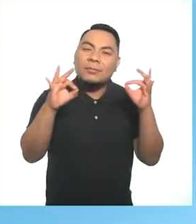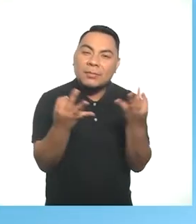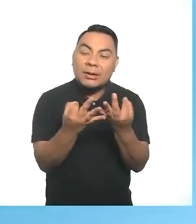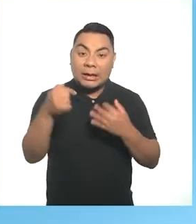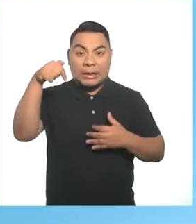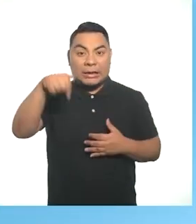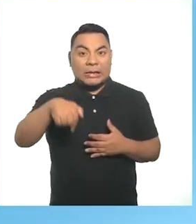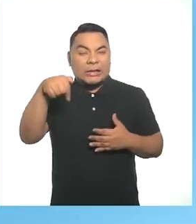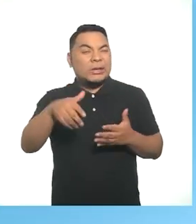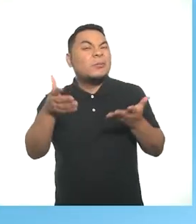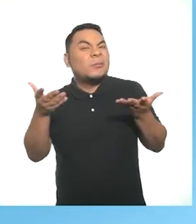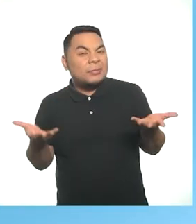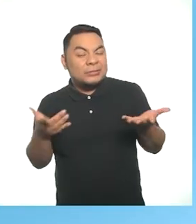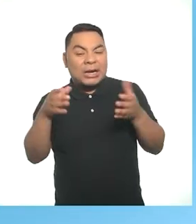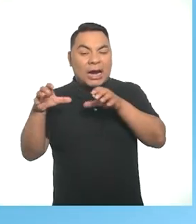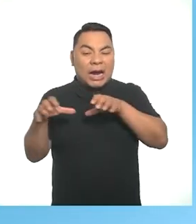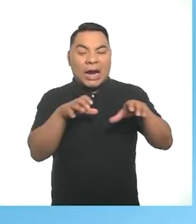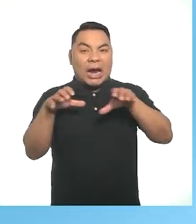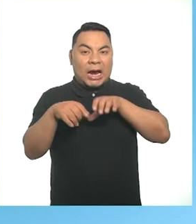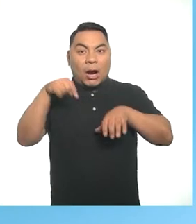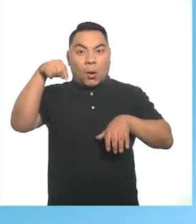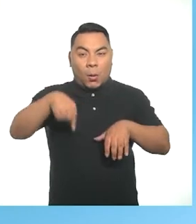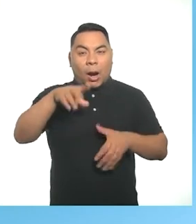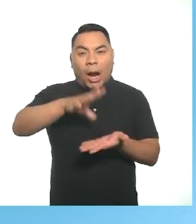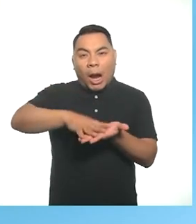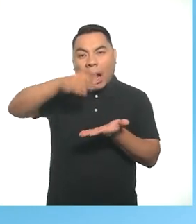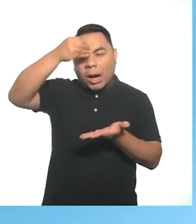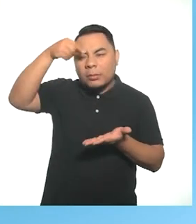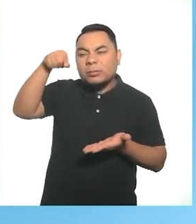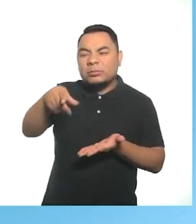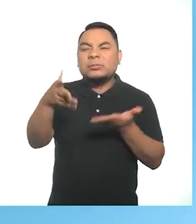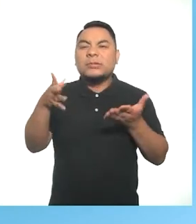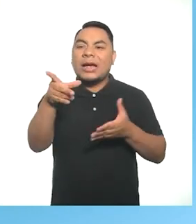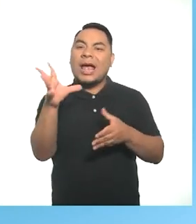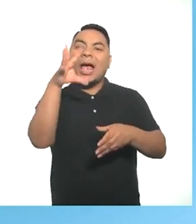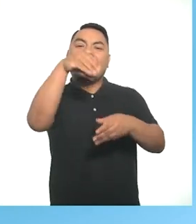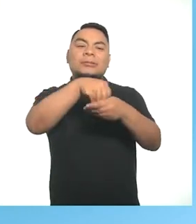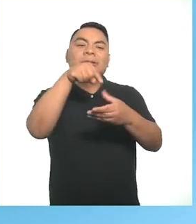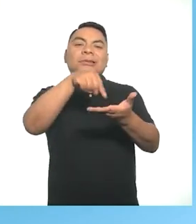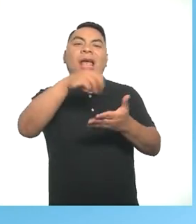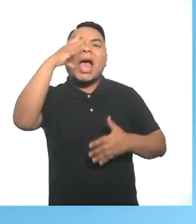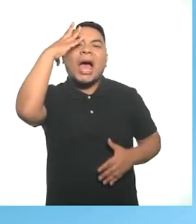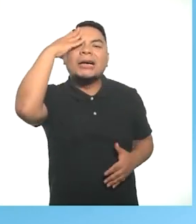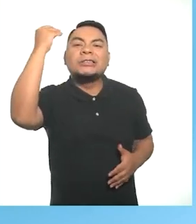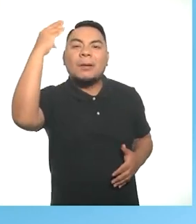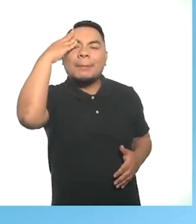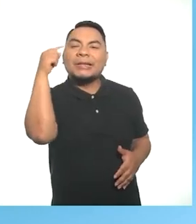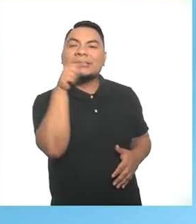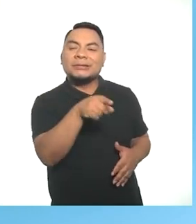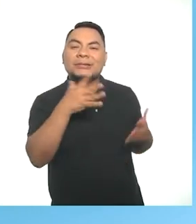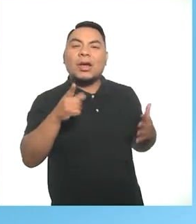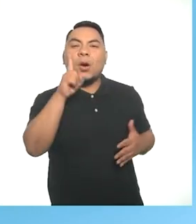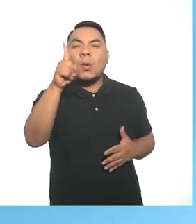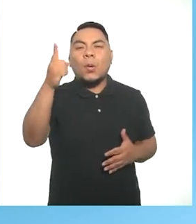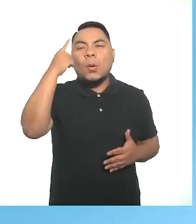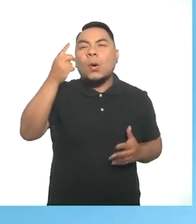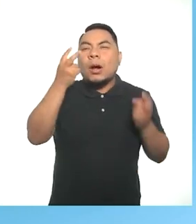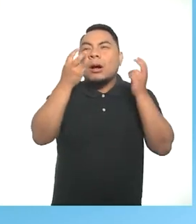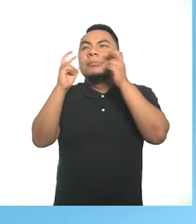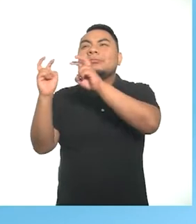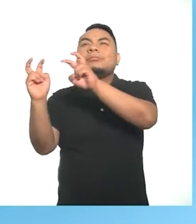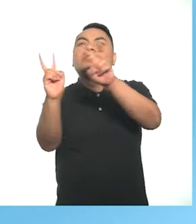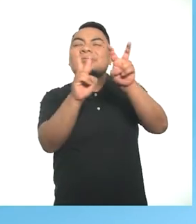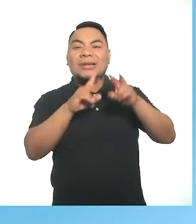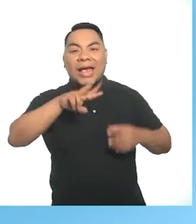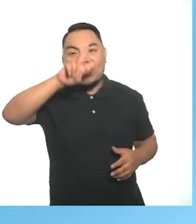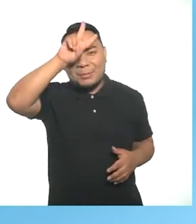Familias, en esta ocasión, la actividad que desarrollaremos pertenece a la experiencia de aprendizaje Un viaje por